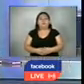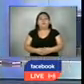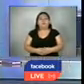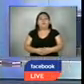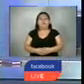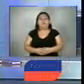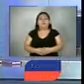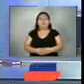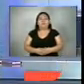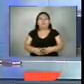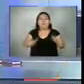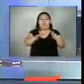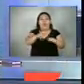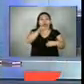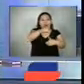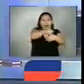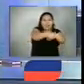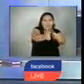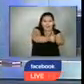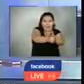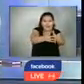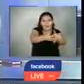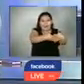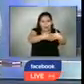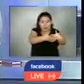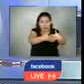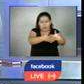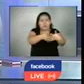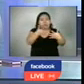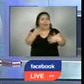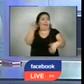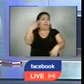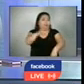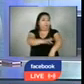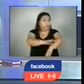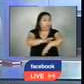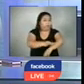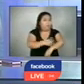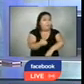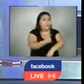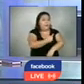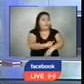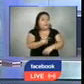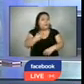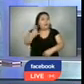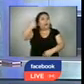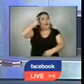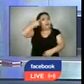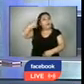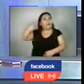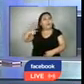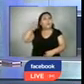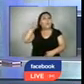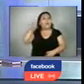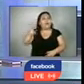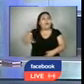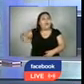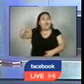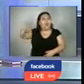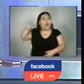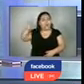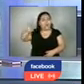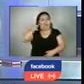Y en el Capitolio, los legisladores que vivieron el asalto en carne propia conmemoraron el aniversario. Sus testimonios reflejan la